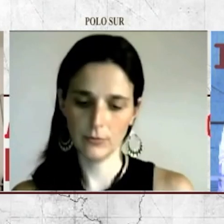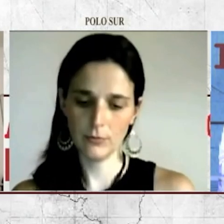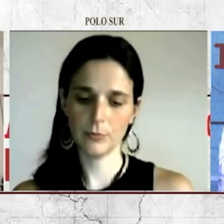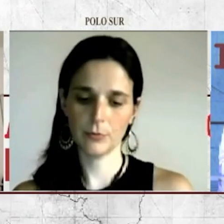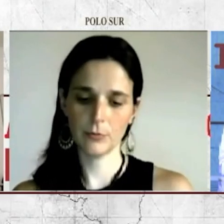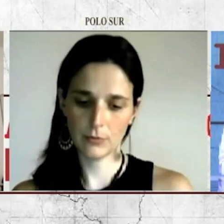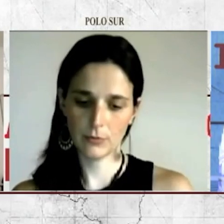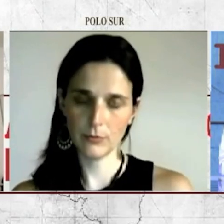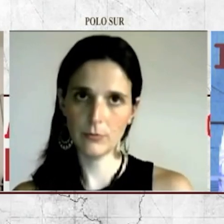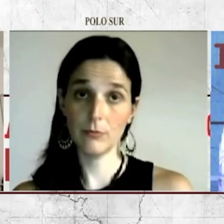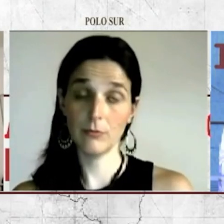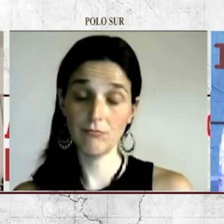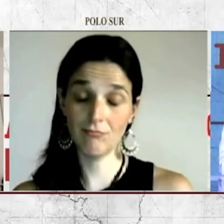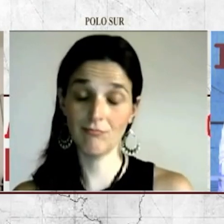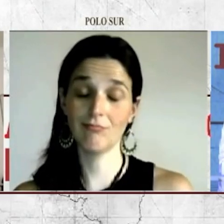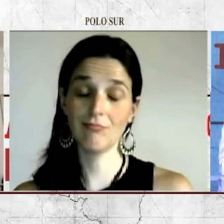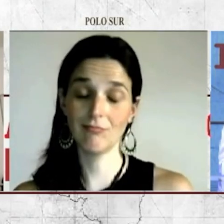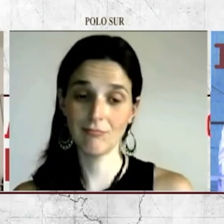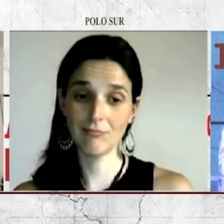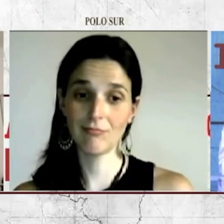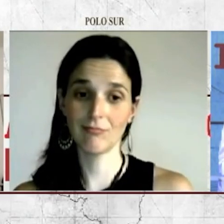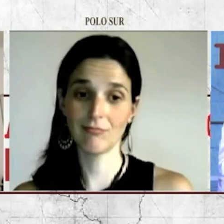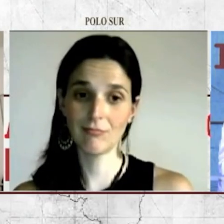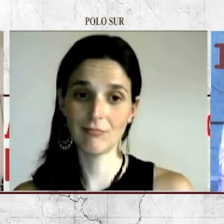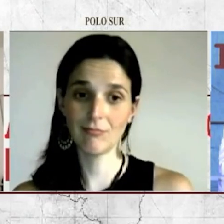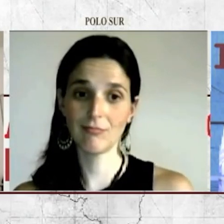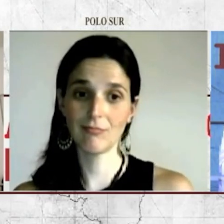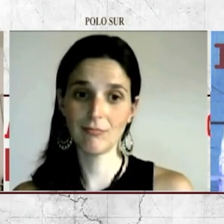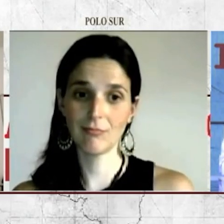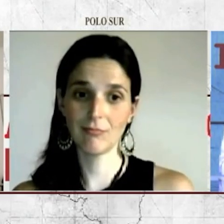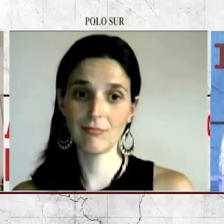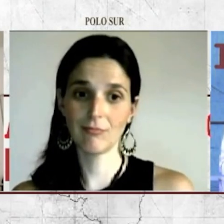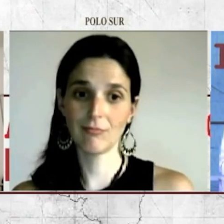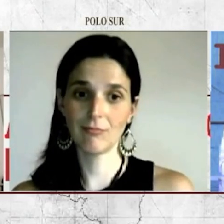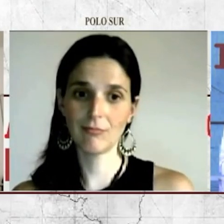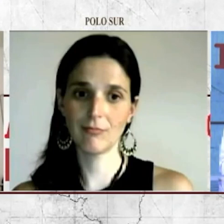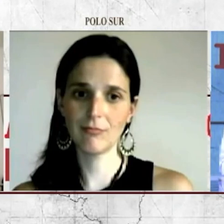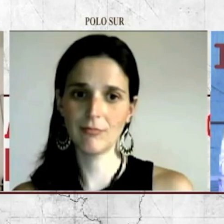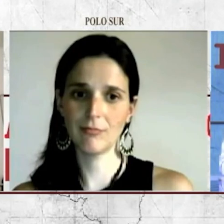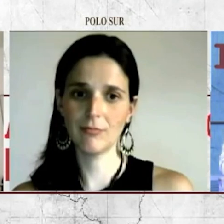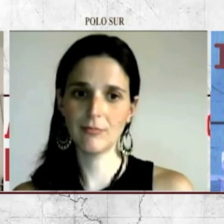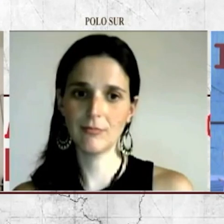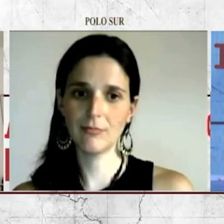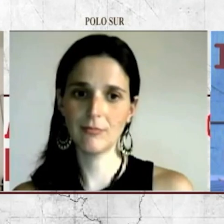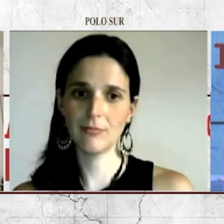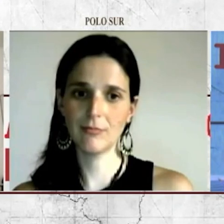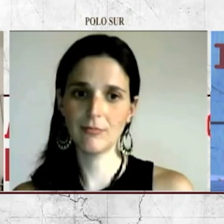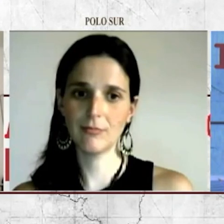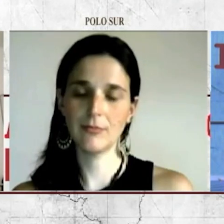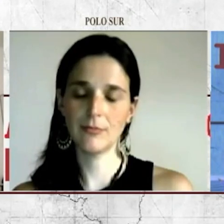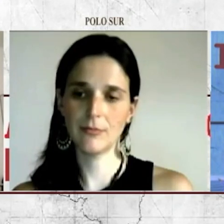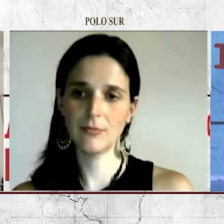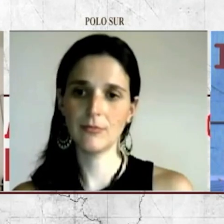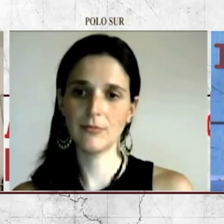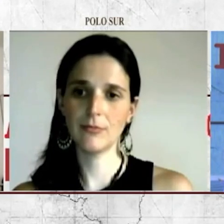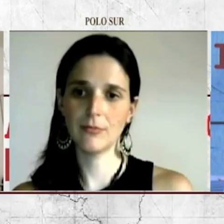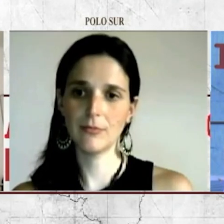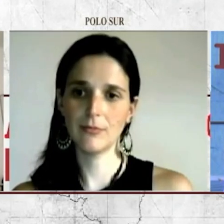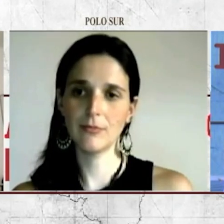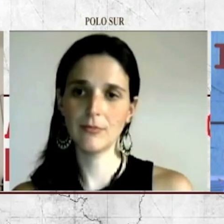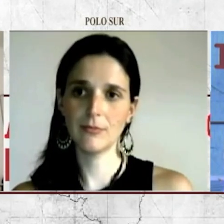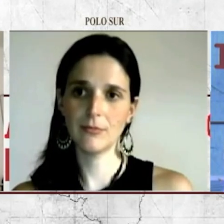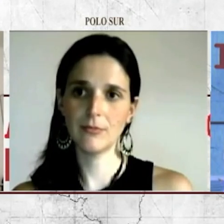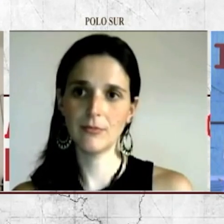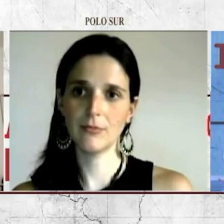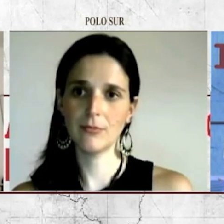mujeres, está siendo mucho más destacado en la política exterior de los Estados Unidos. Les recuerdo, en el golpe